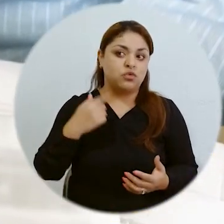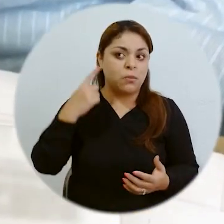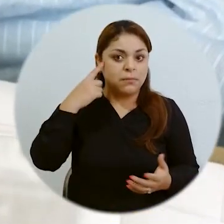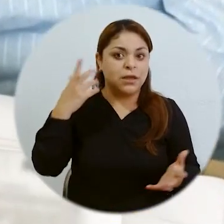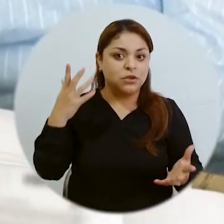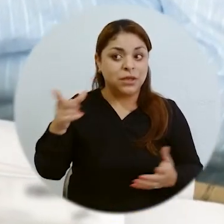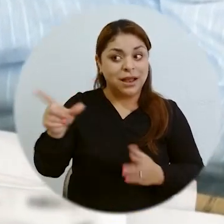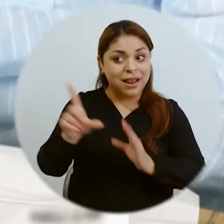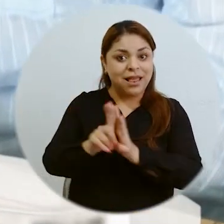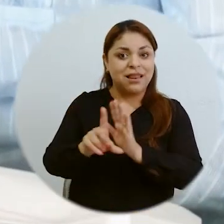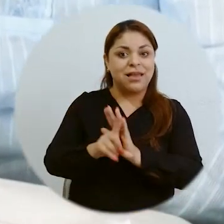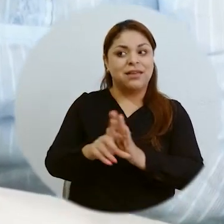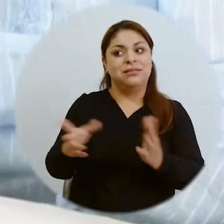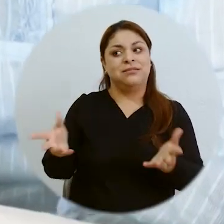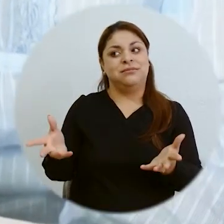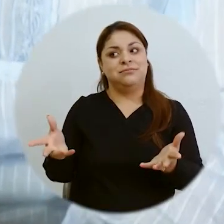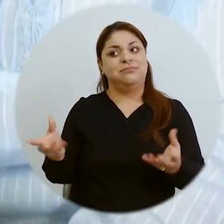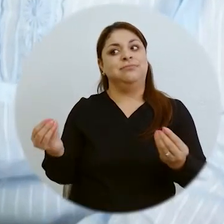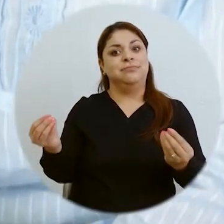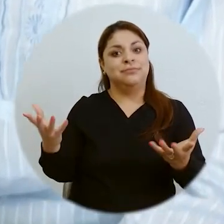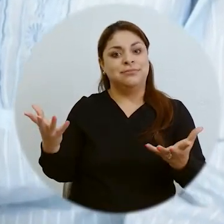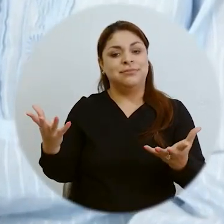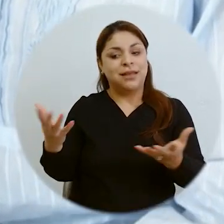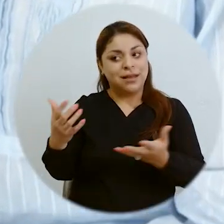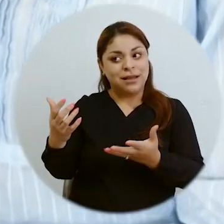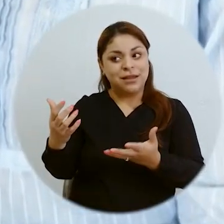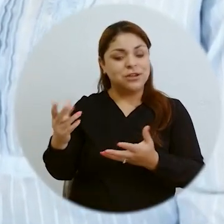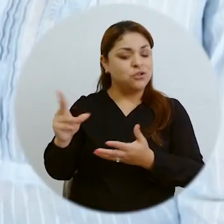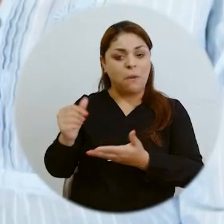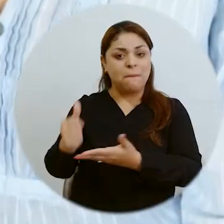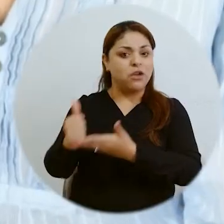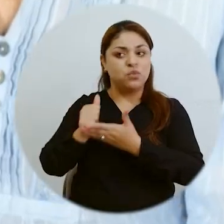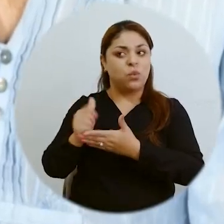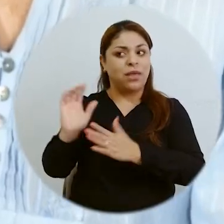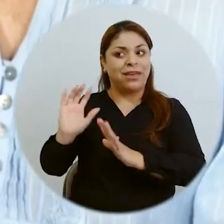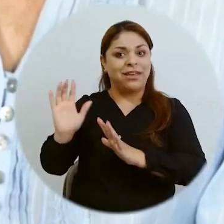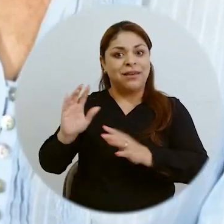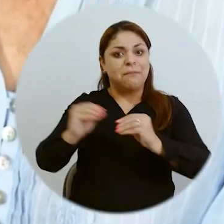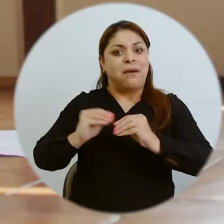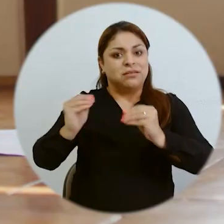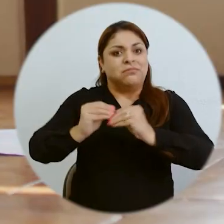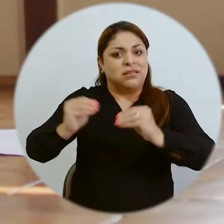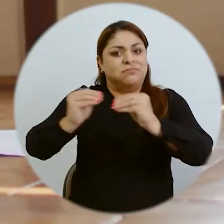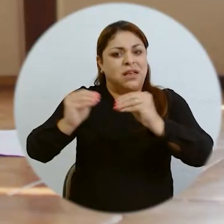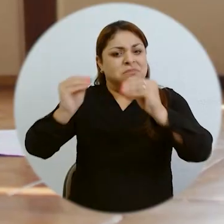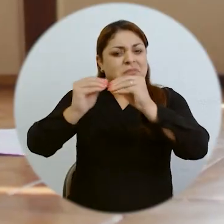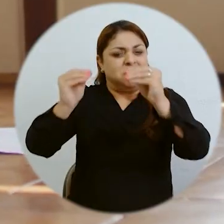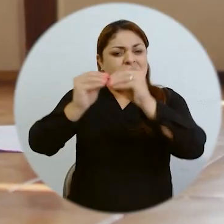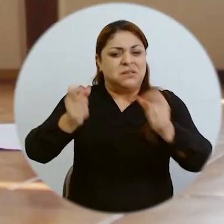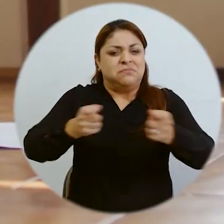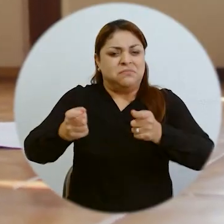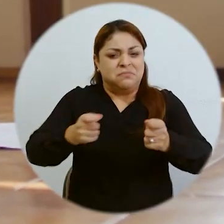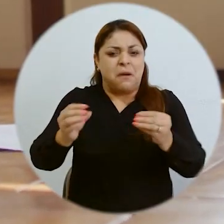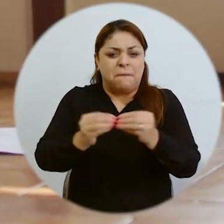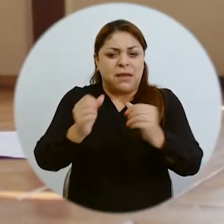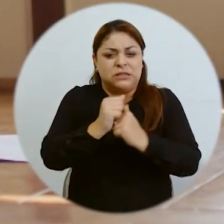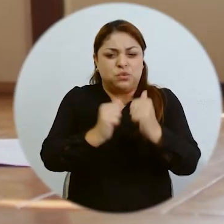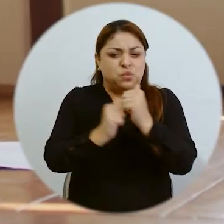repente hay un proyecto de ley que querría defender al consumidor creando más estructura, ¿verdad? A través